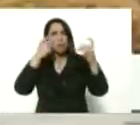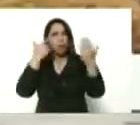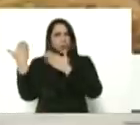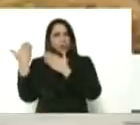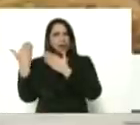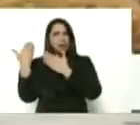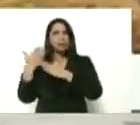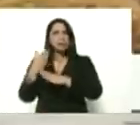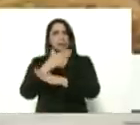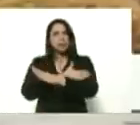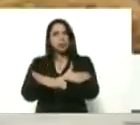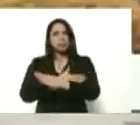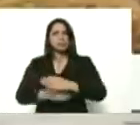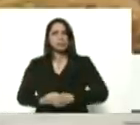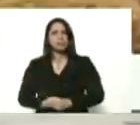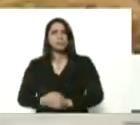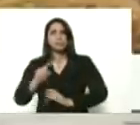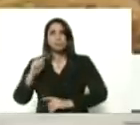anterior,